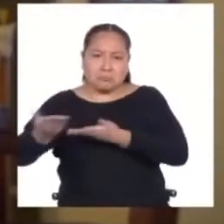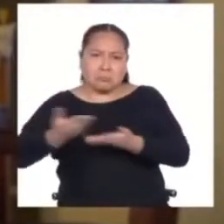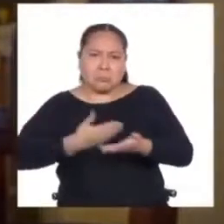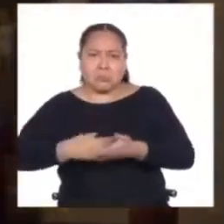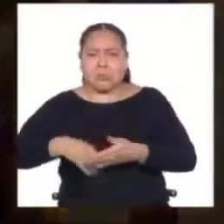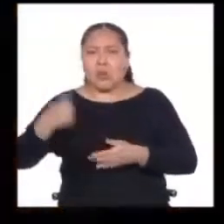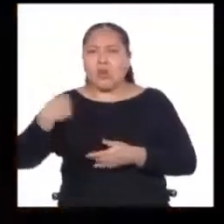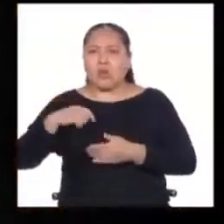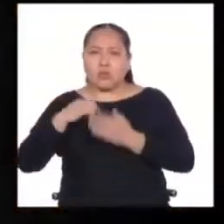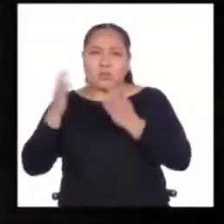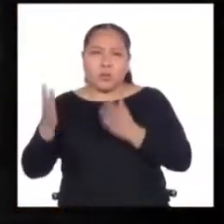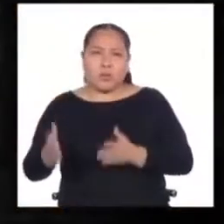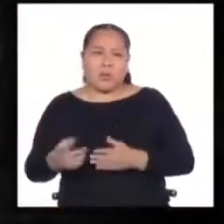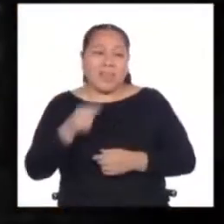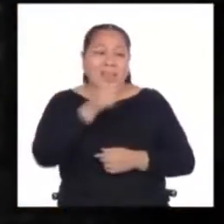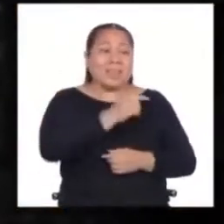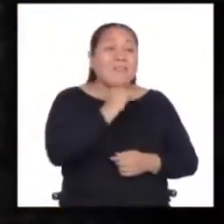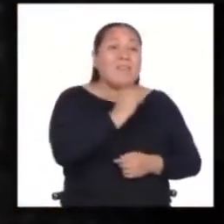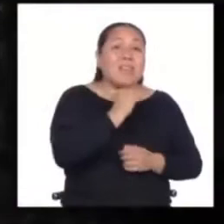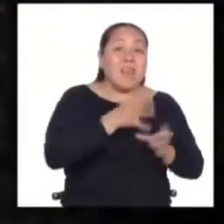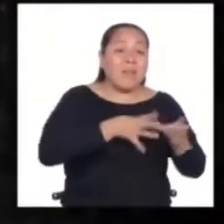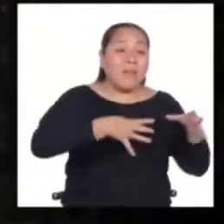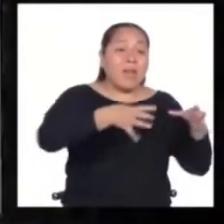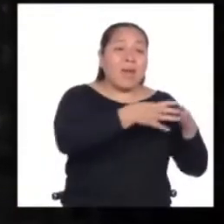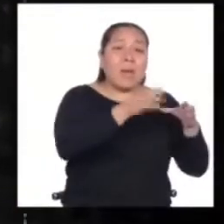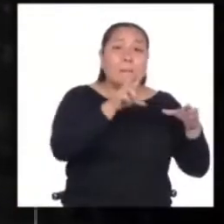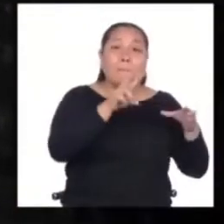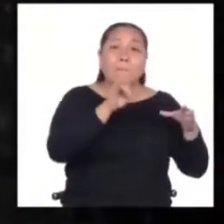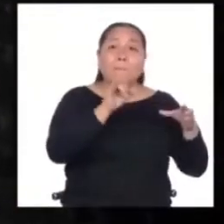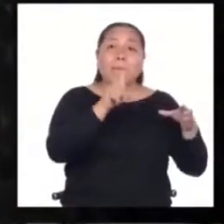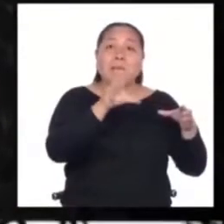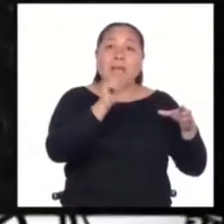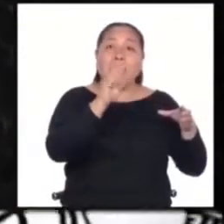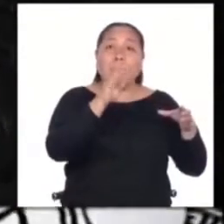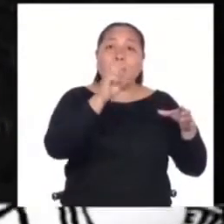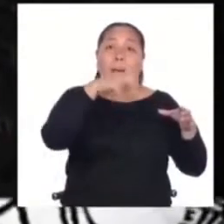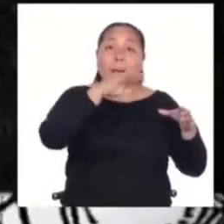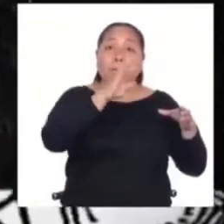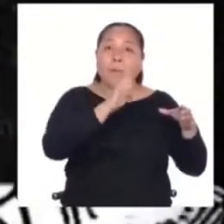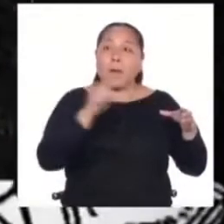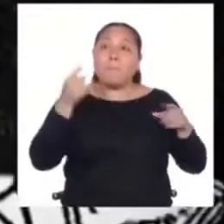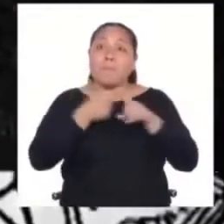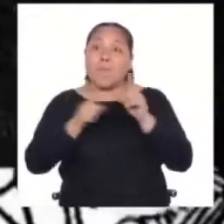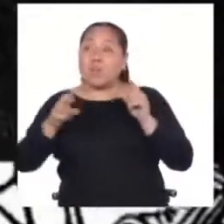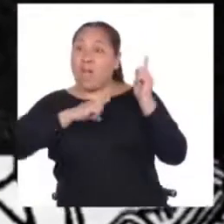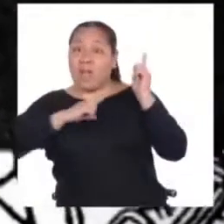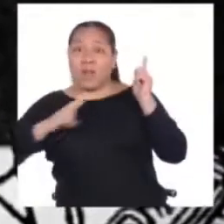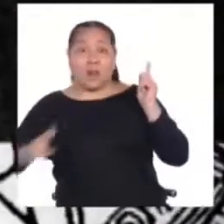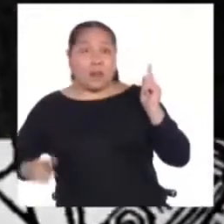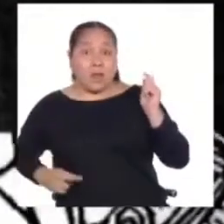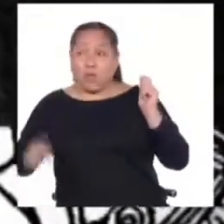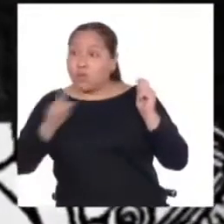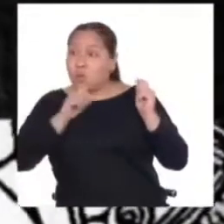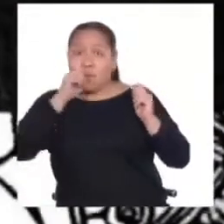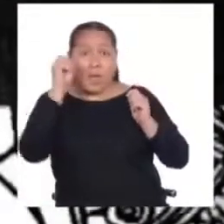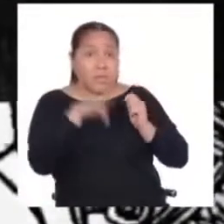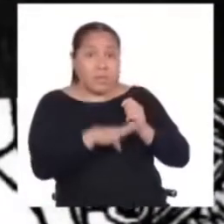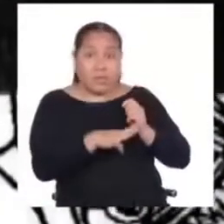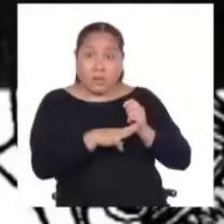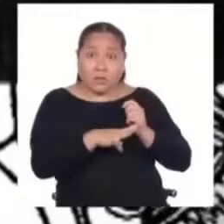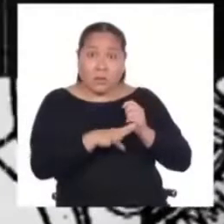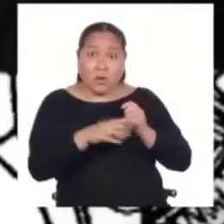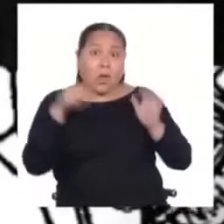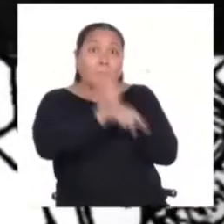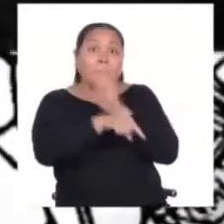españoles, naturalmente. Pero no hay una orden de ejecutar al inca, y por lo tanto